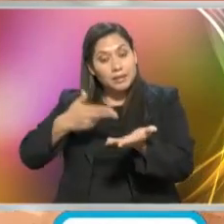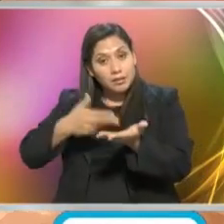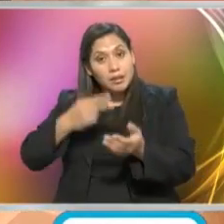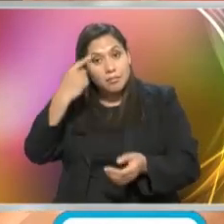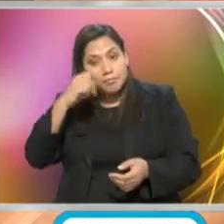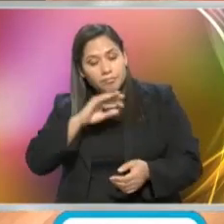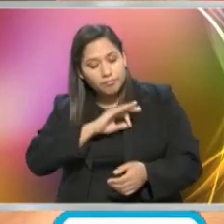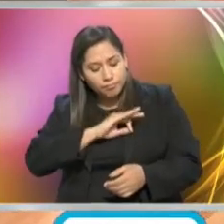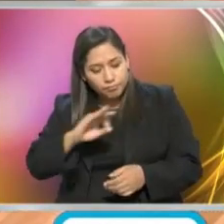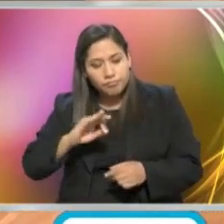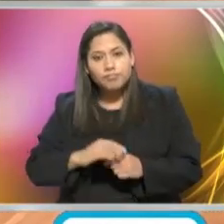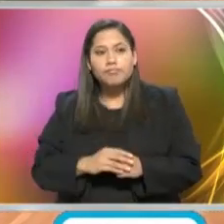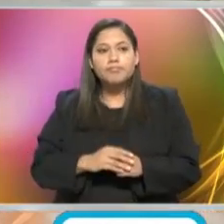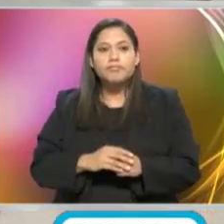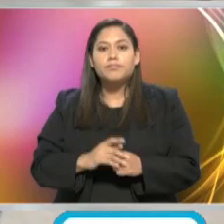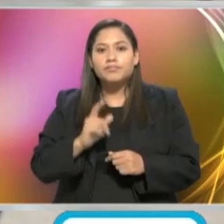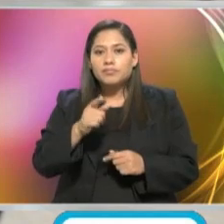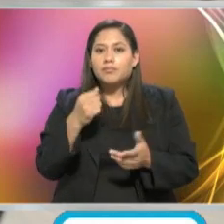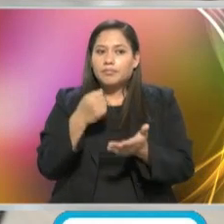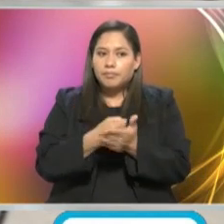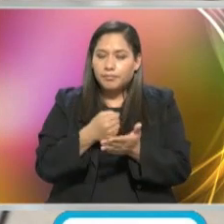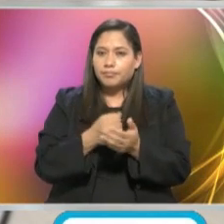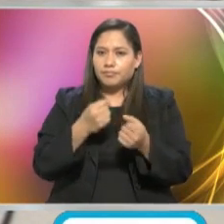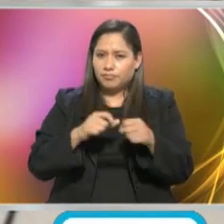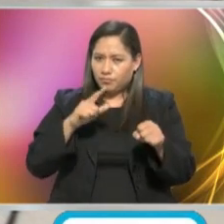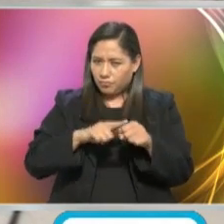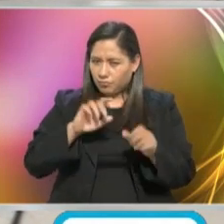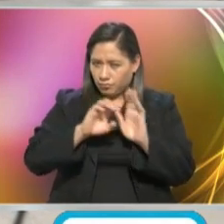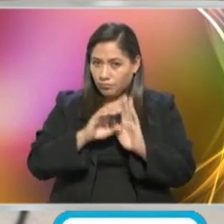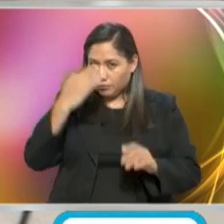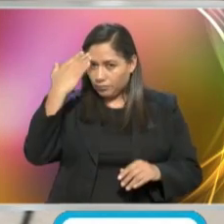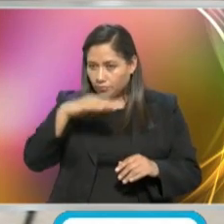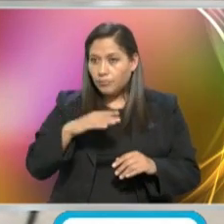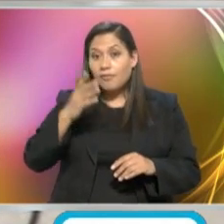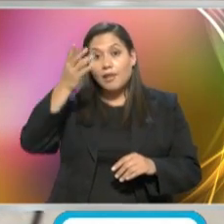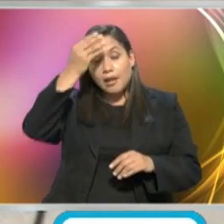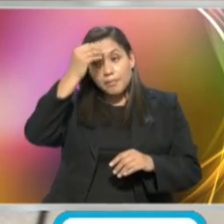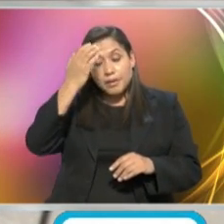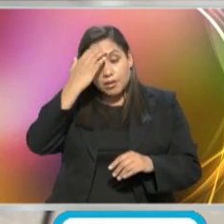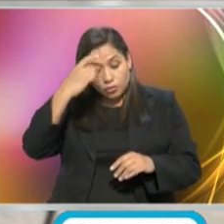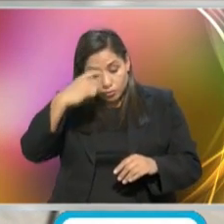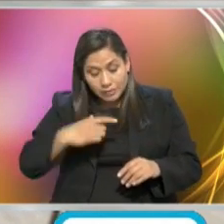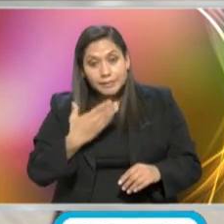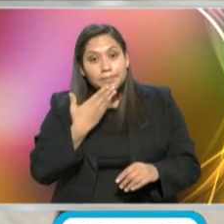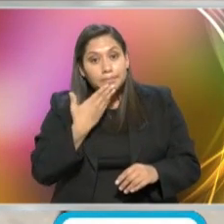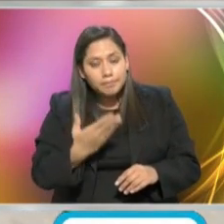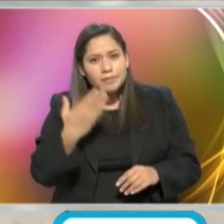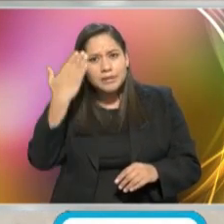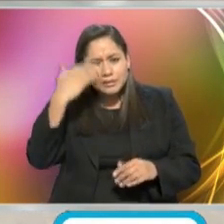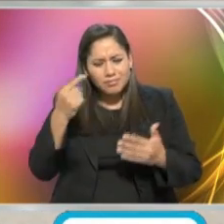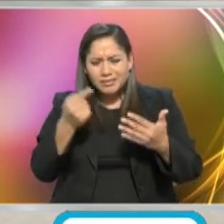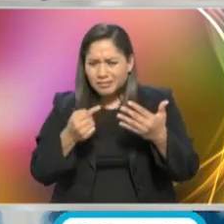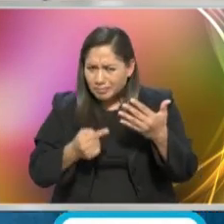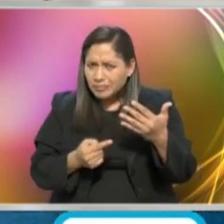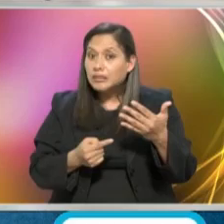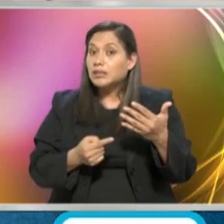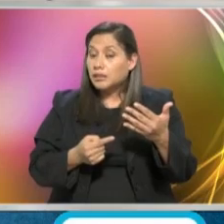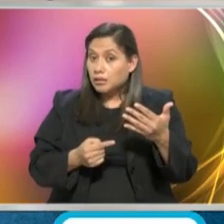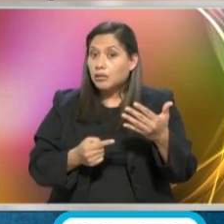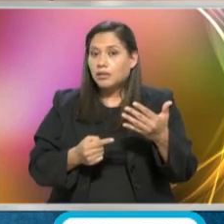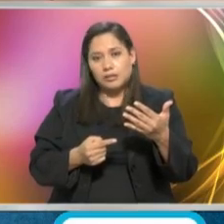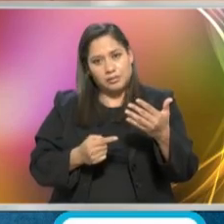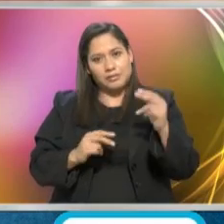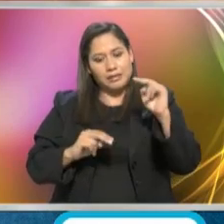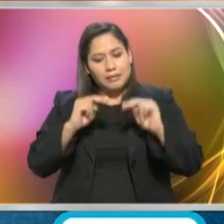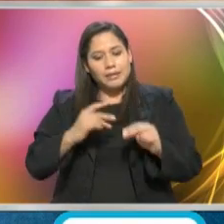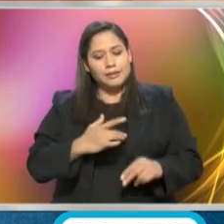poder vencer estas situaciones de presión social, ¿no? Para que aprenda a conocerse y sepa, o sea, todas las implicaciones que tiene que ver, pues, a